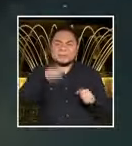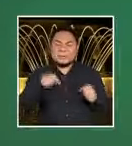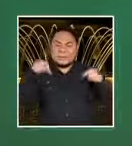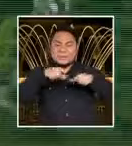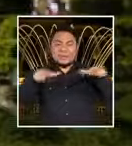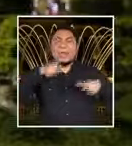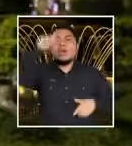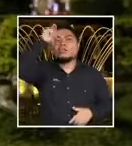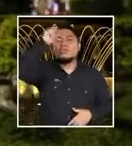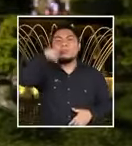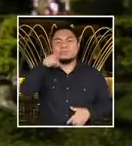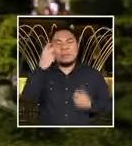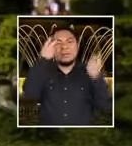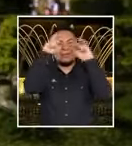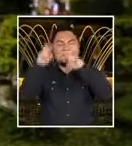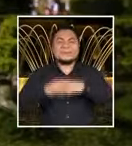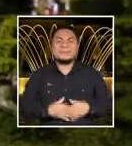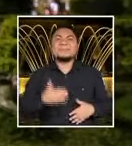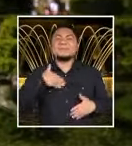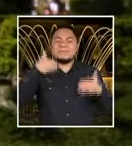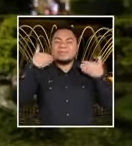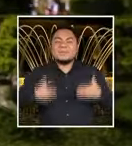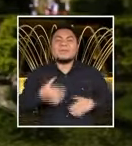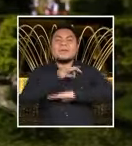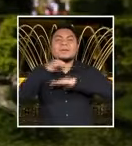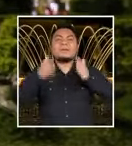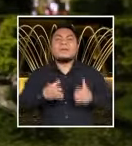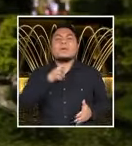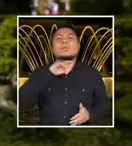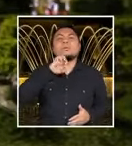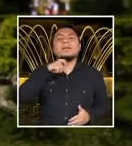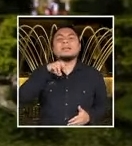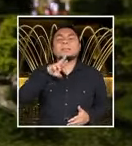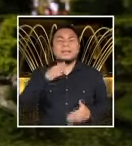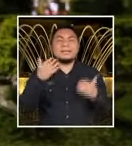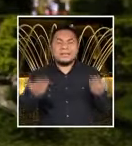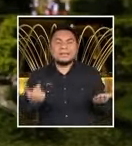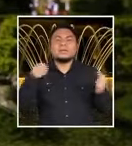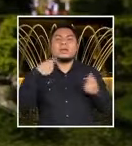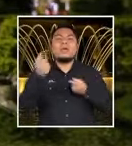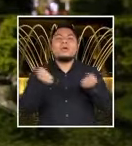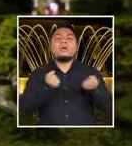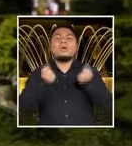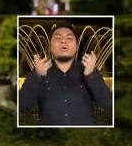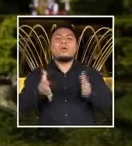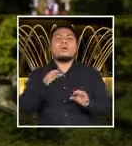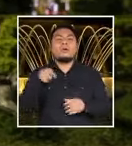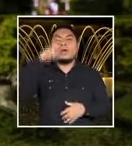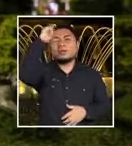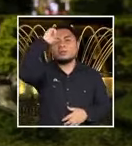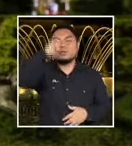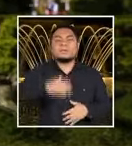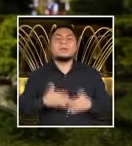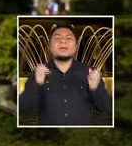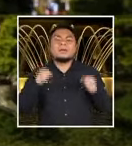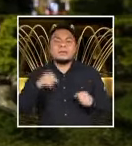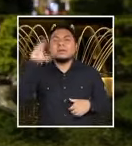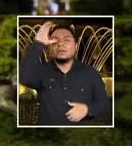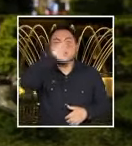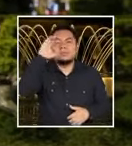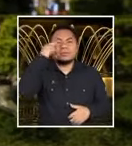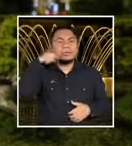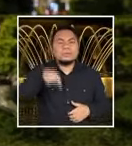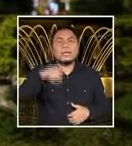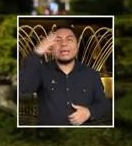sea tu destino. Soy el ingeniero Wilmer Dios Benítez, gobernador regional de Tumbes, que busca que